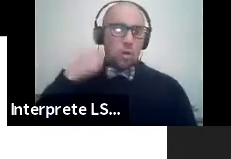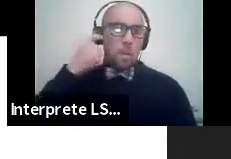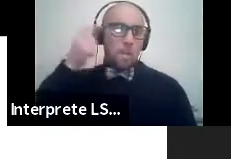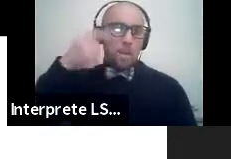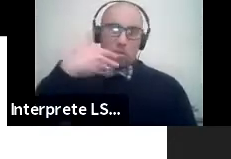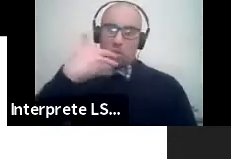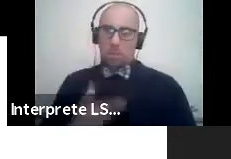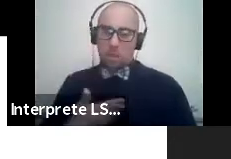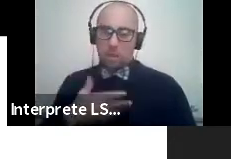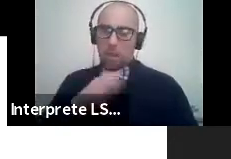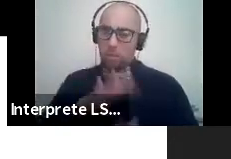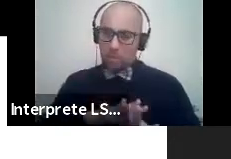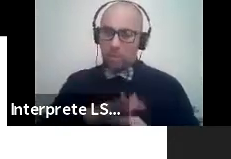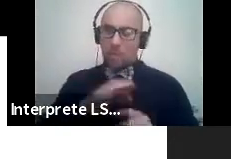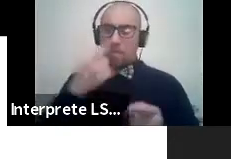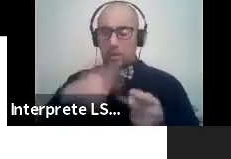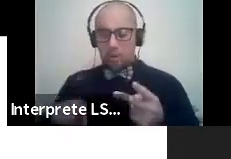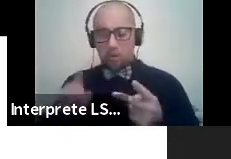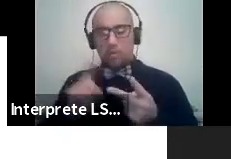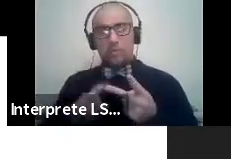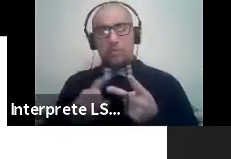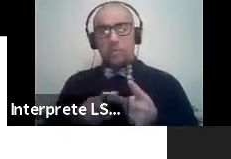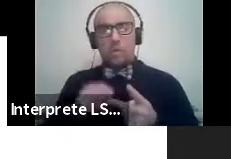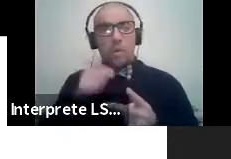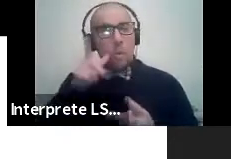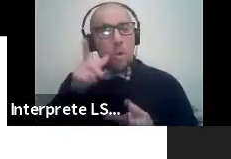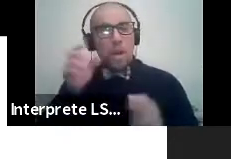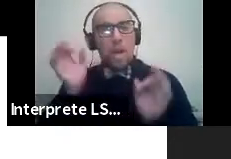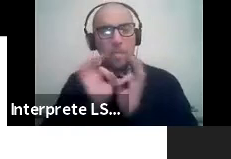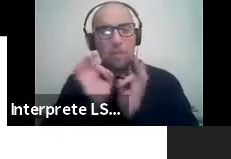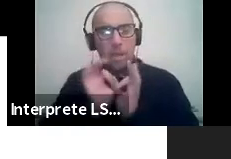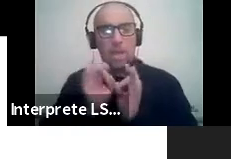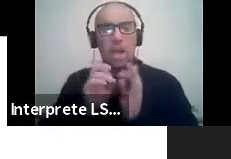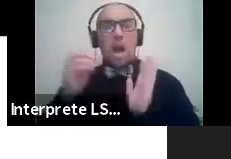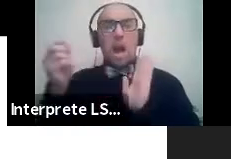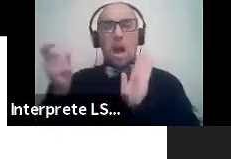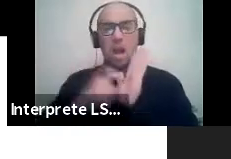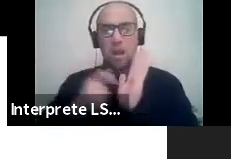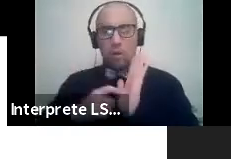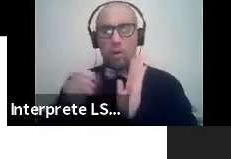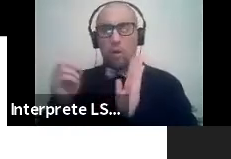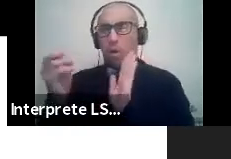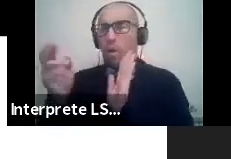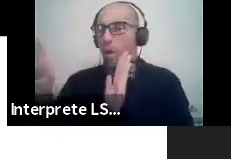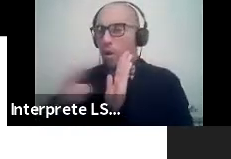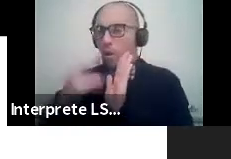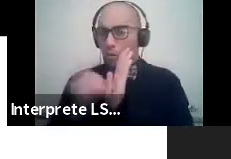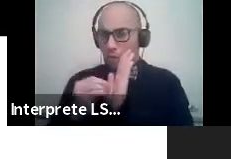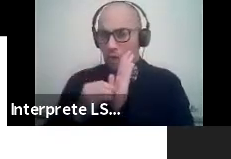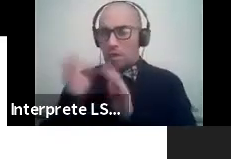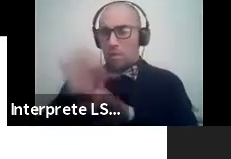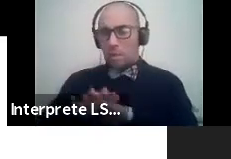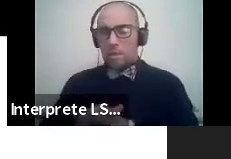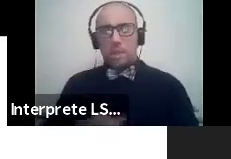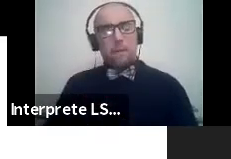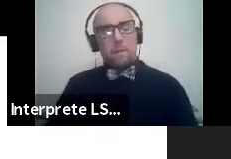¿Y cuáles pueden explicar el rendimiento matemático de los niños y las niñas en estas edades?